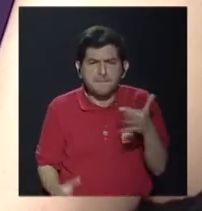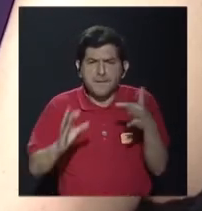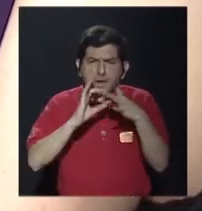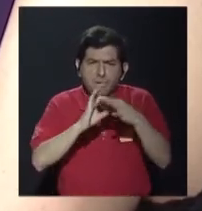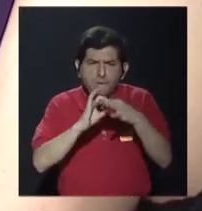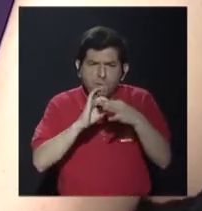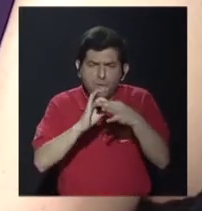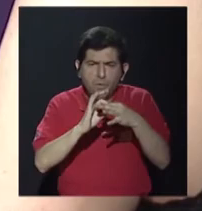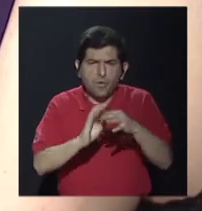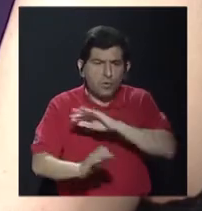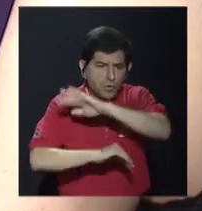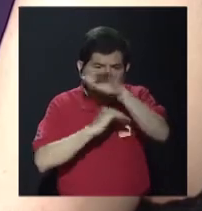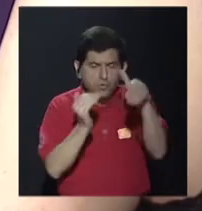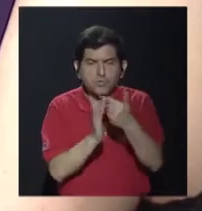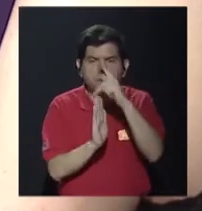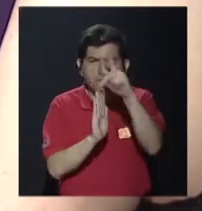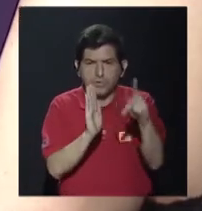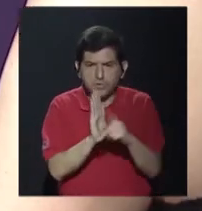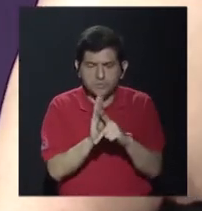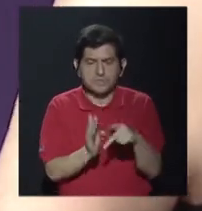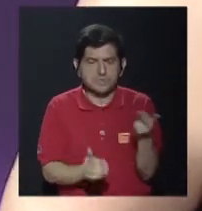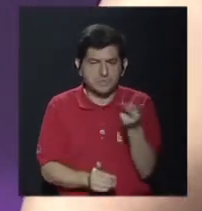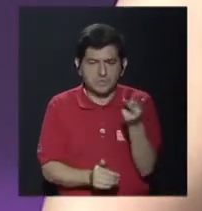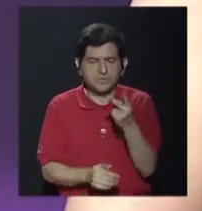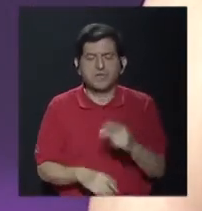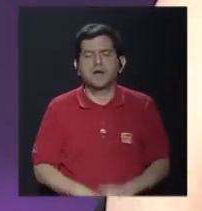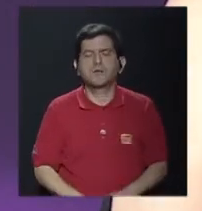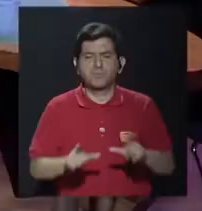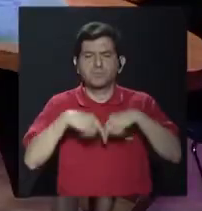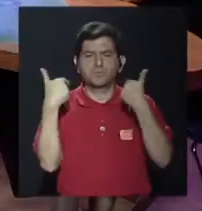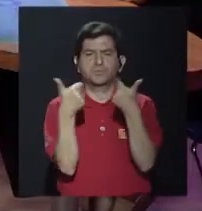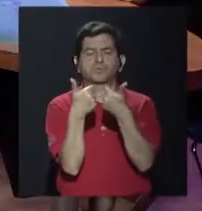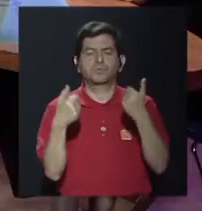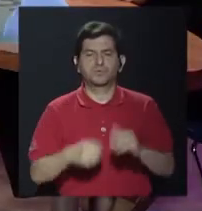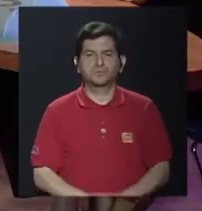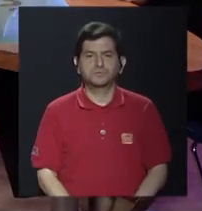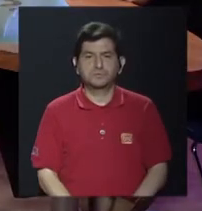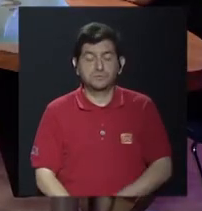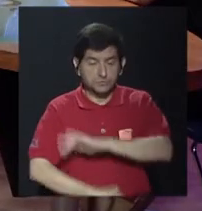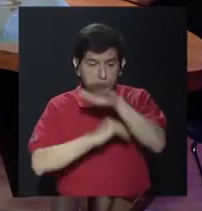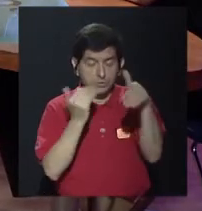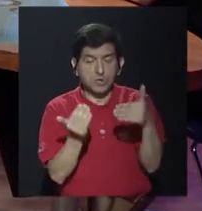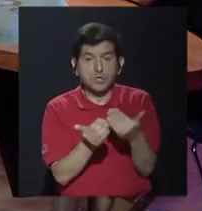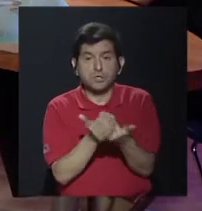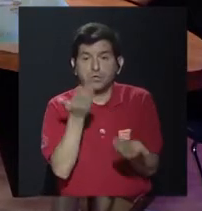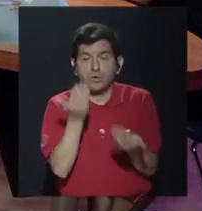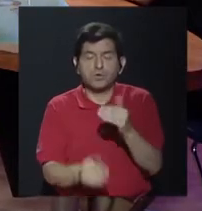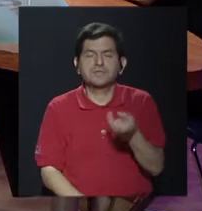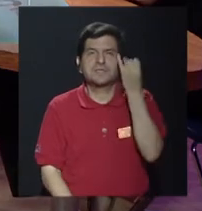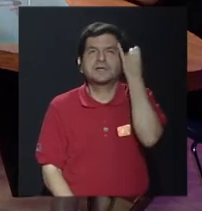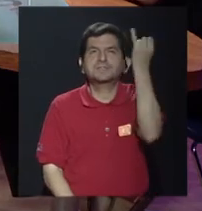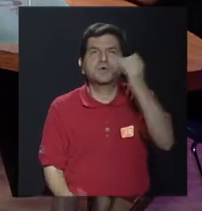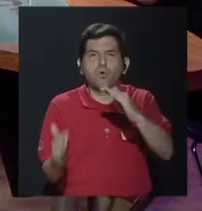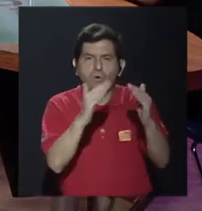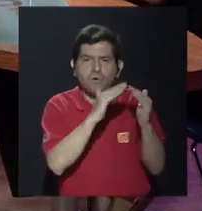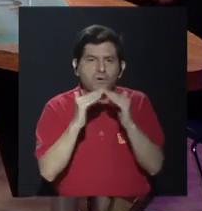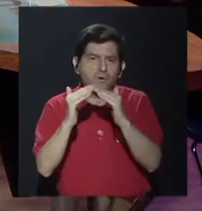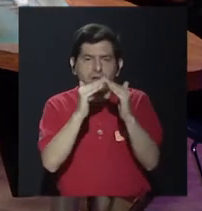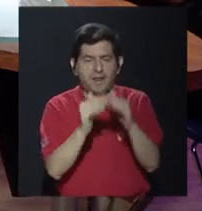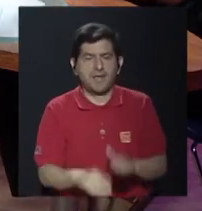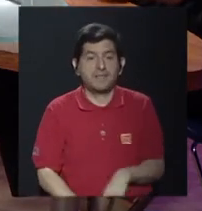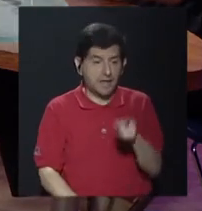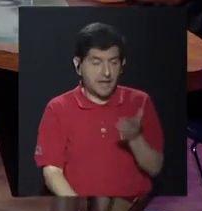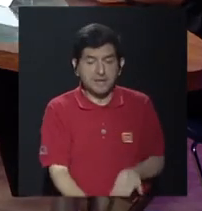más holística principios de uno y otro movimiento. Sí, y además todo como en clave comunal, ¿verdad? Eso es lo que nos